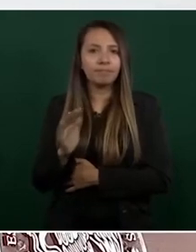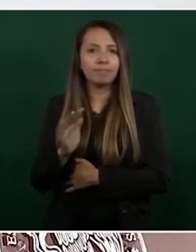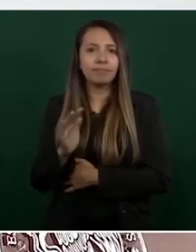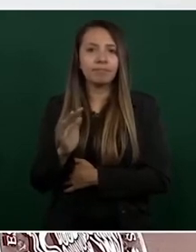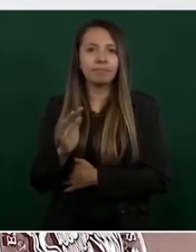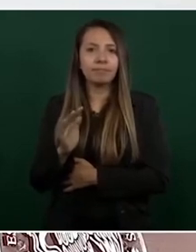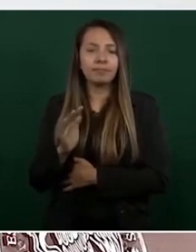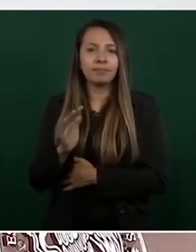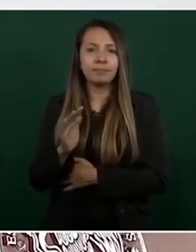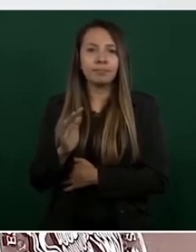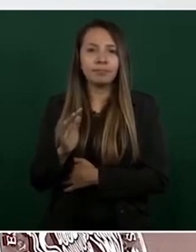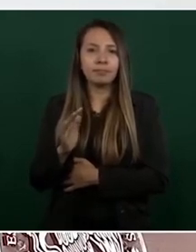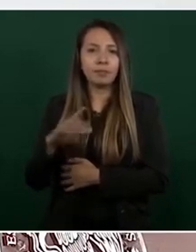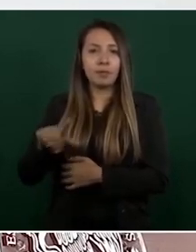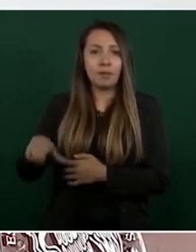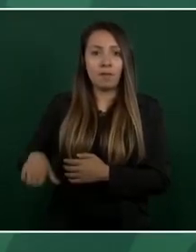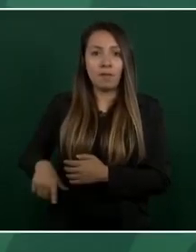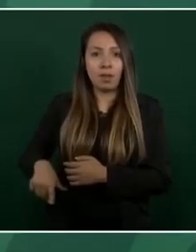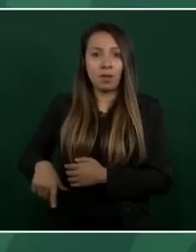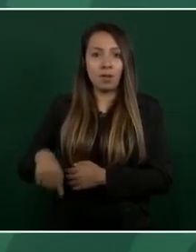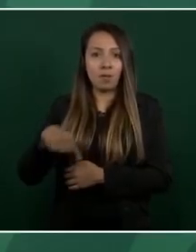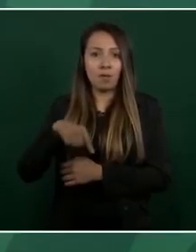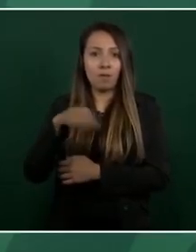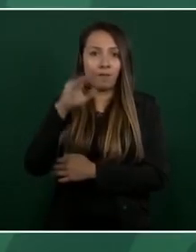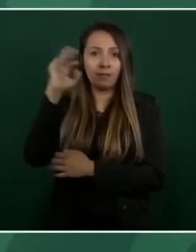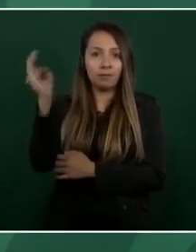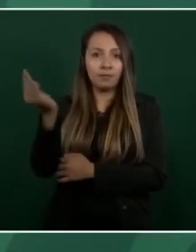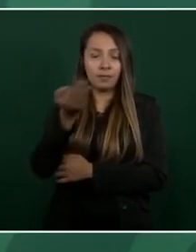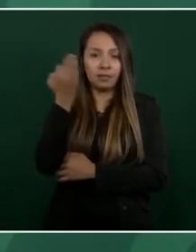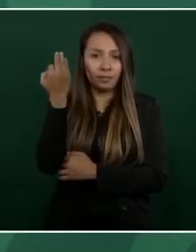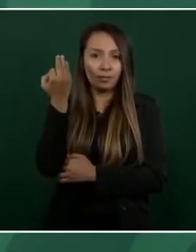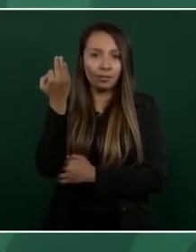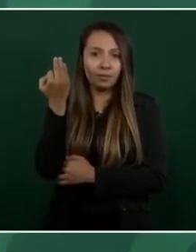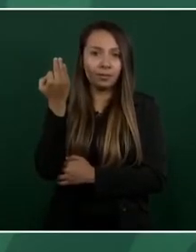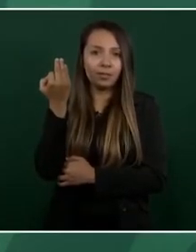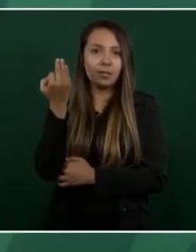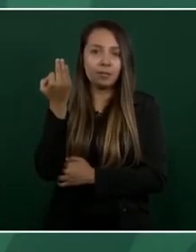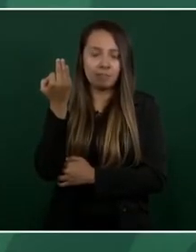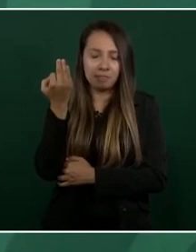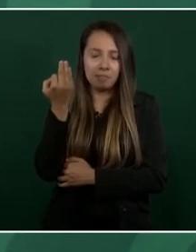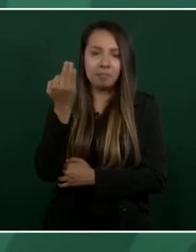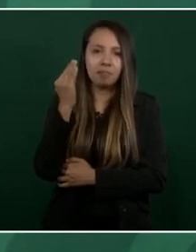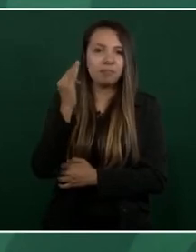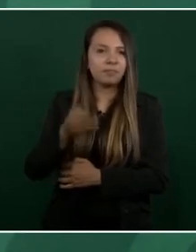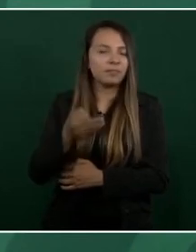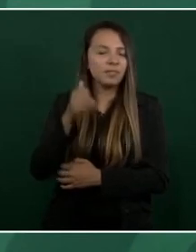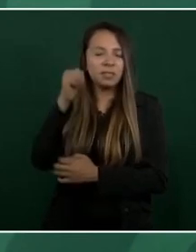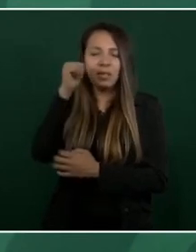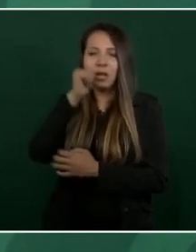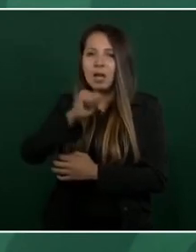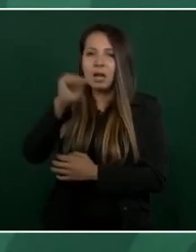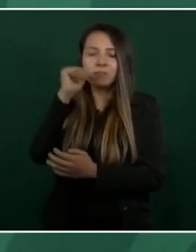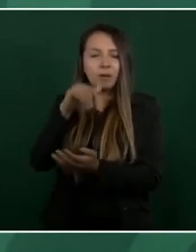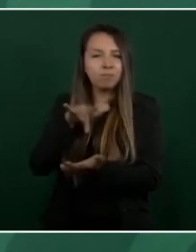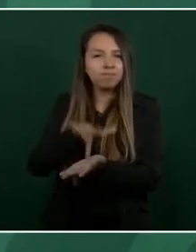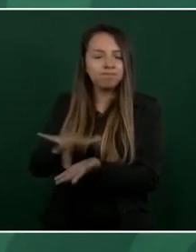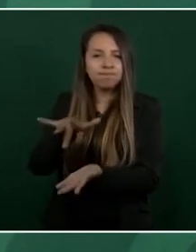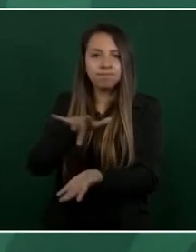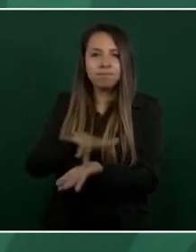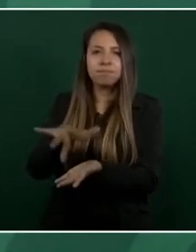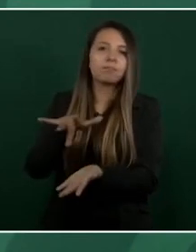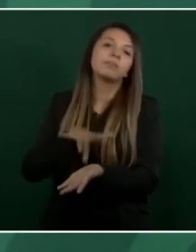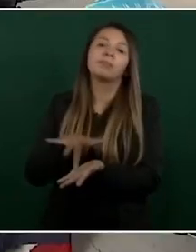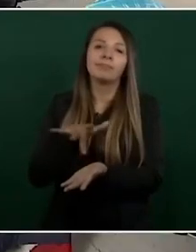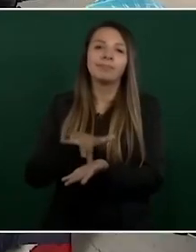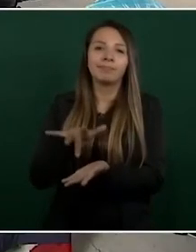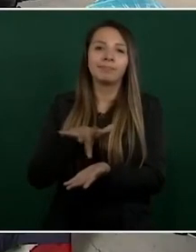que el gobierno federal la va a apoyar siempre. Ahora que